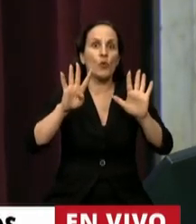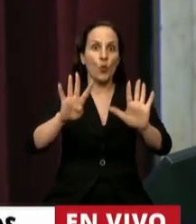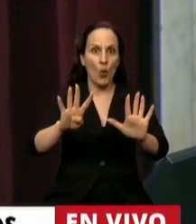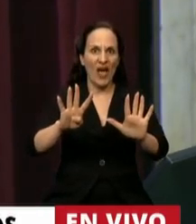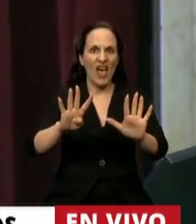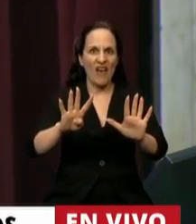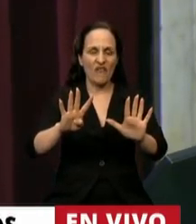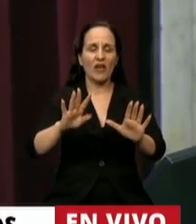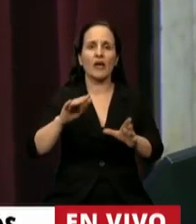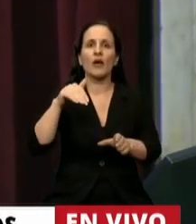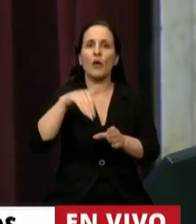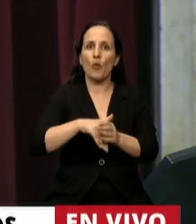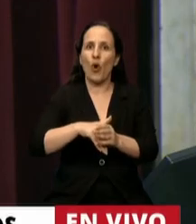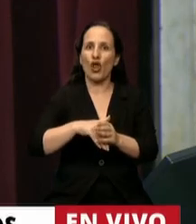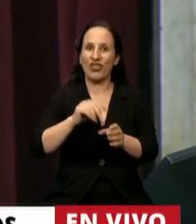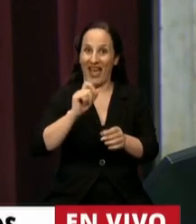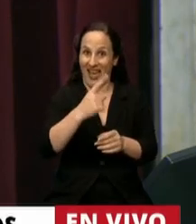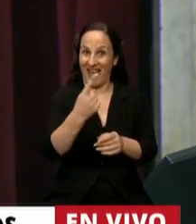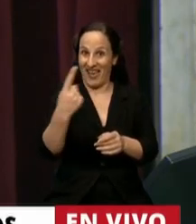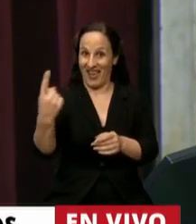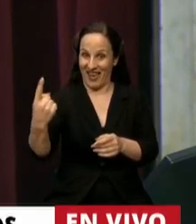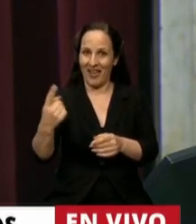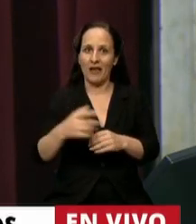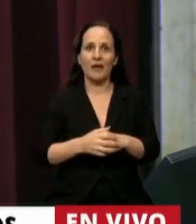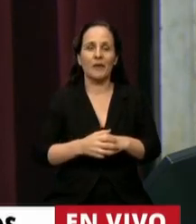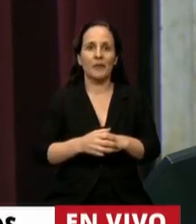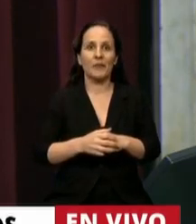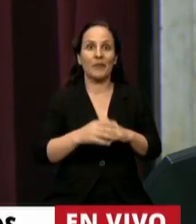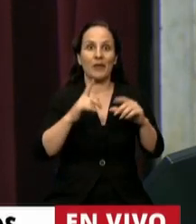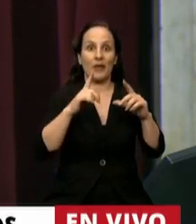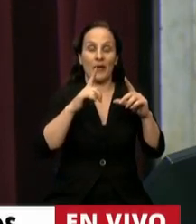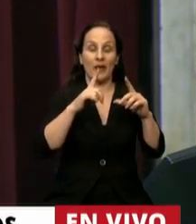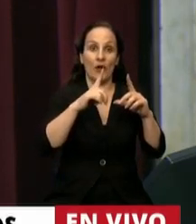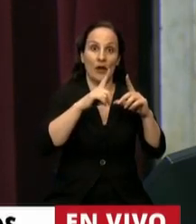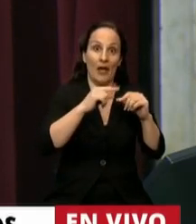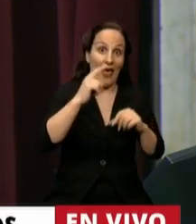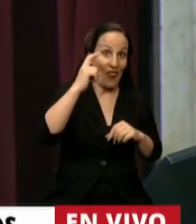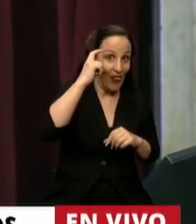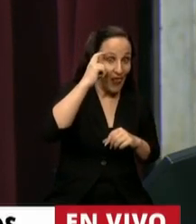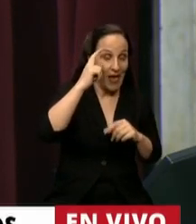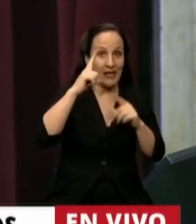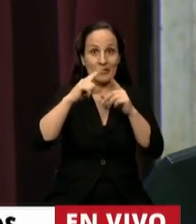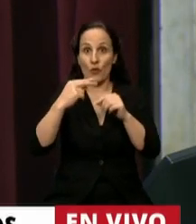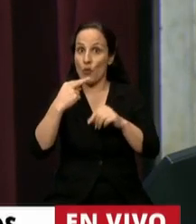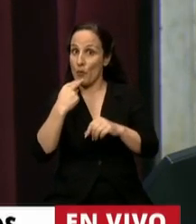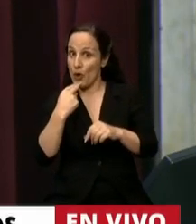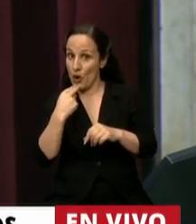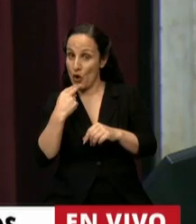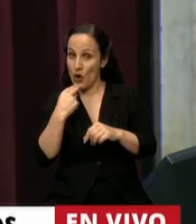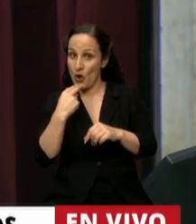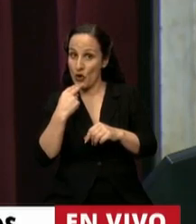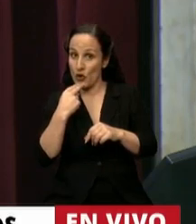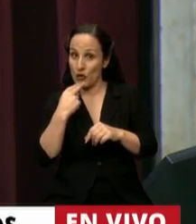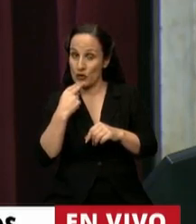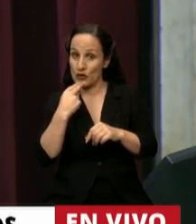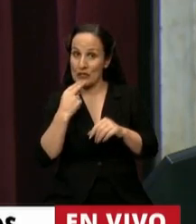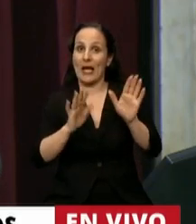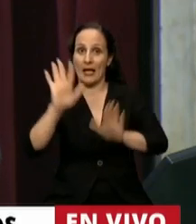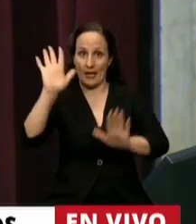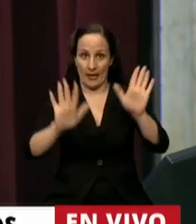se va a votar de manera nominal y los artículos 10 y 11 de manera